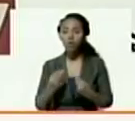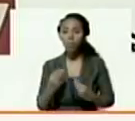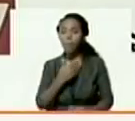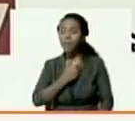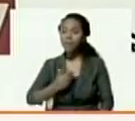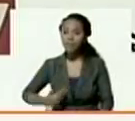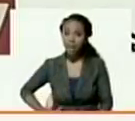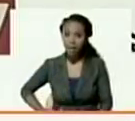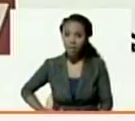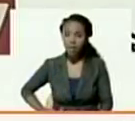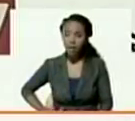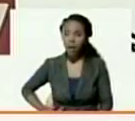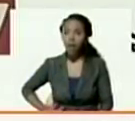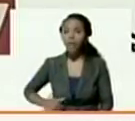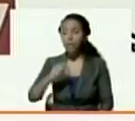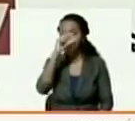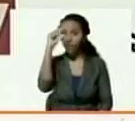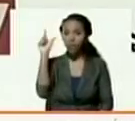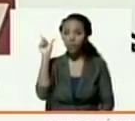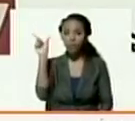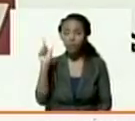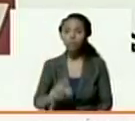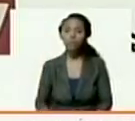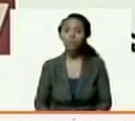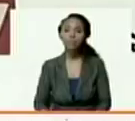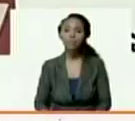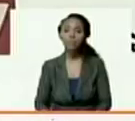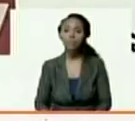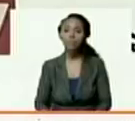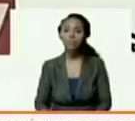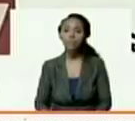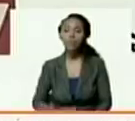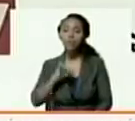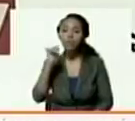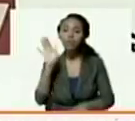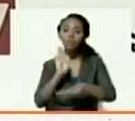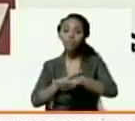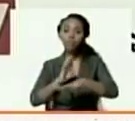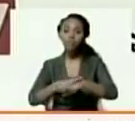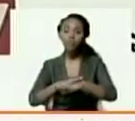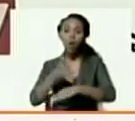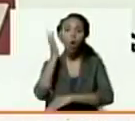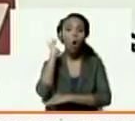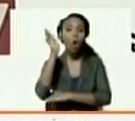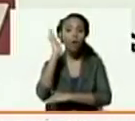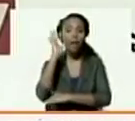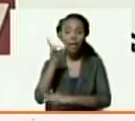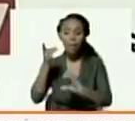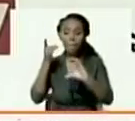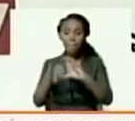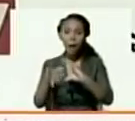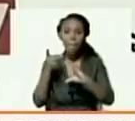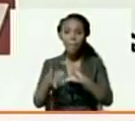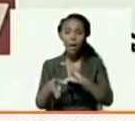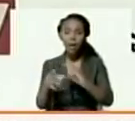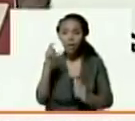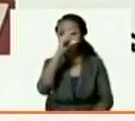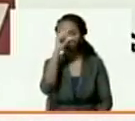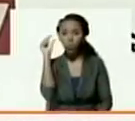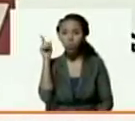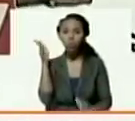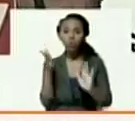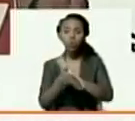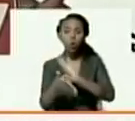Partido Socialista Unido de Venezuela, se anunció una jornada de carnetización que debía